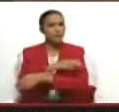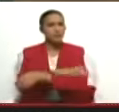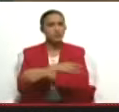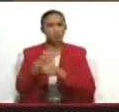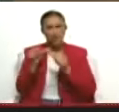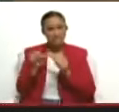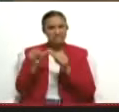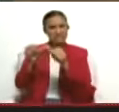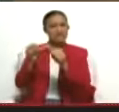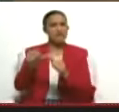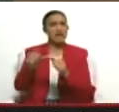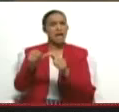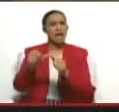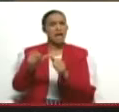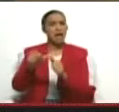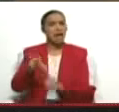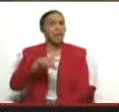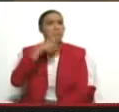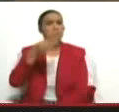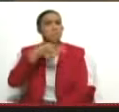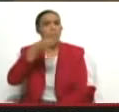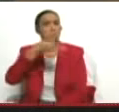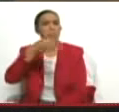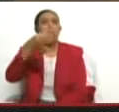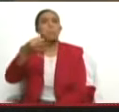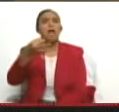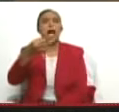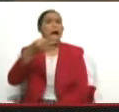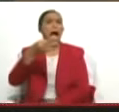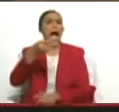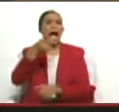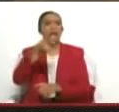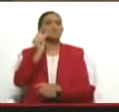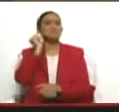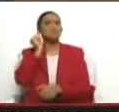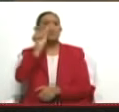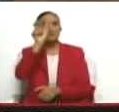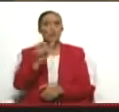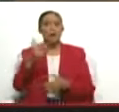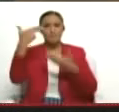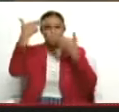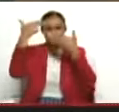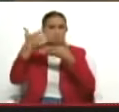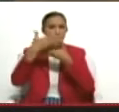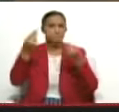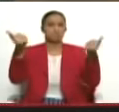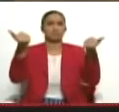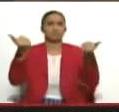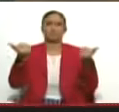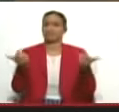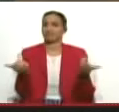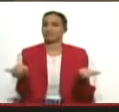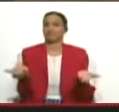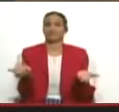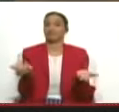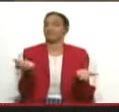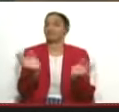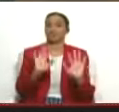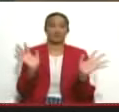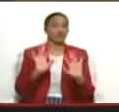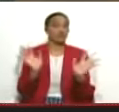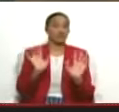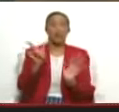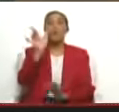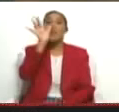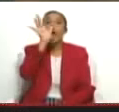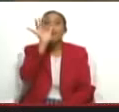verdad es indignante una burla absoluta eso podrán convencer a fanáticos yo estoy seguro